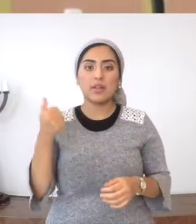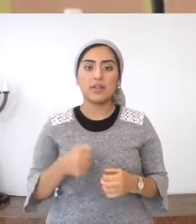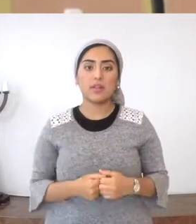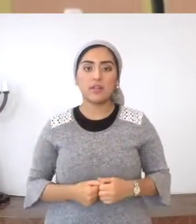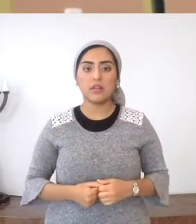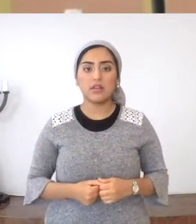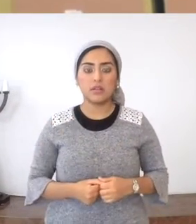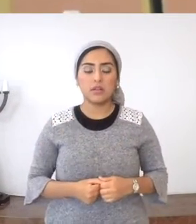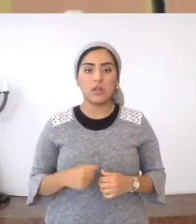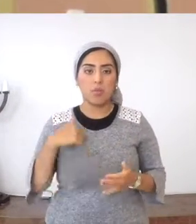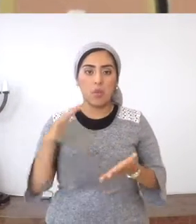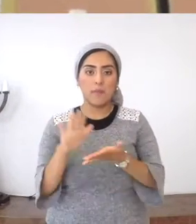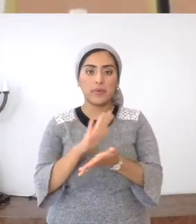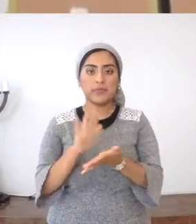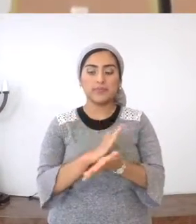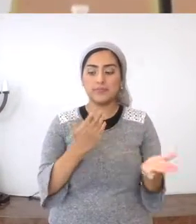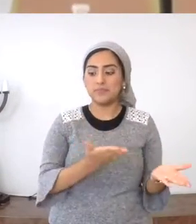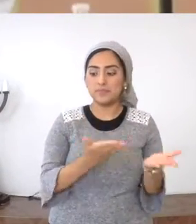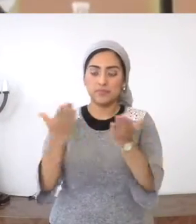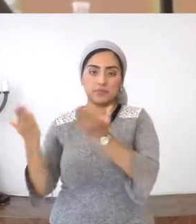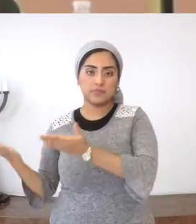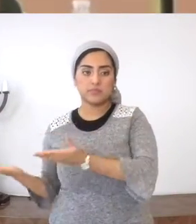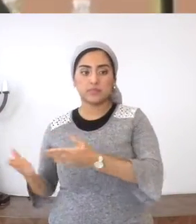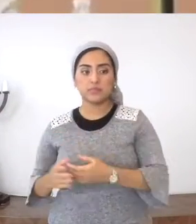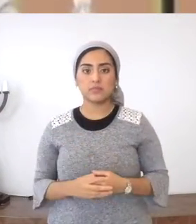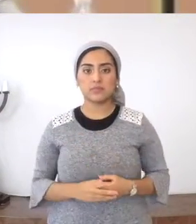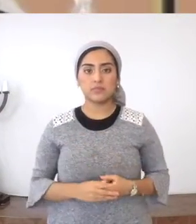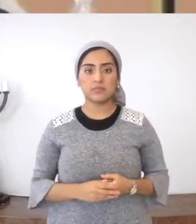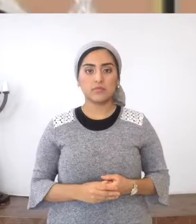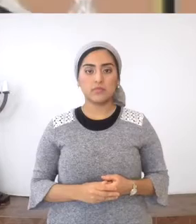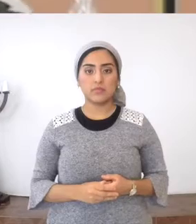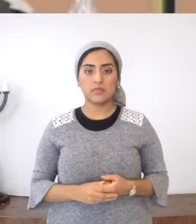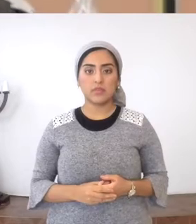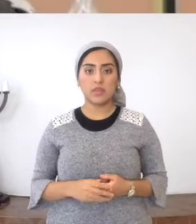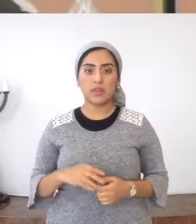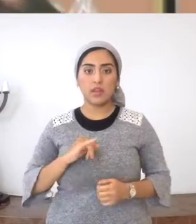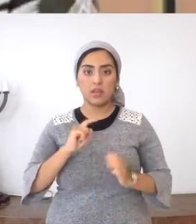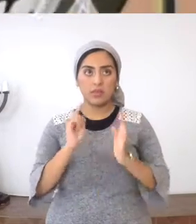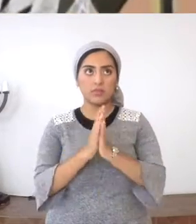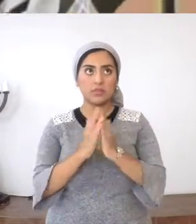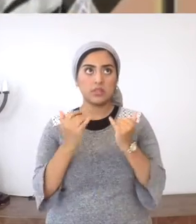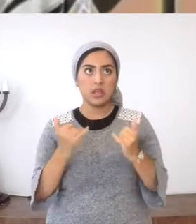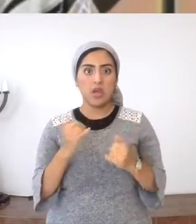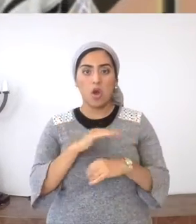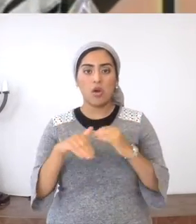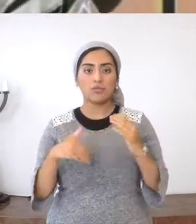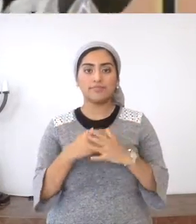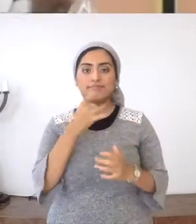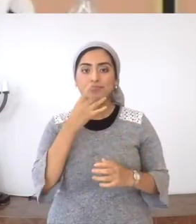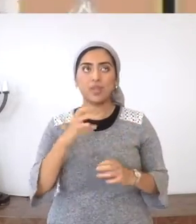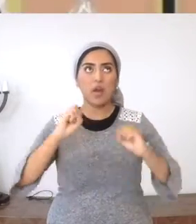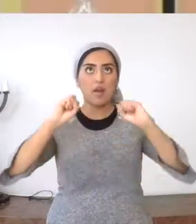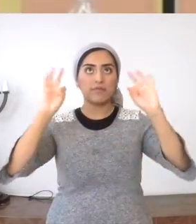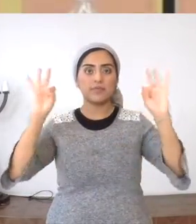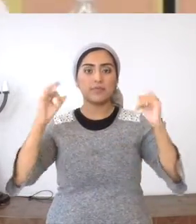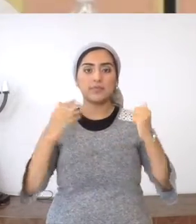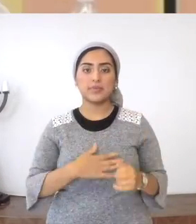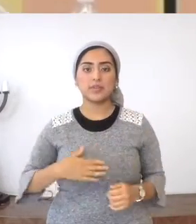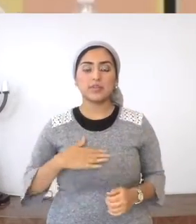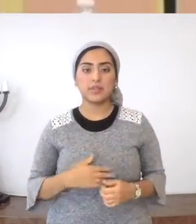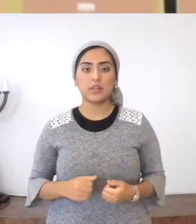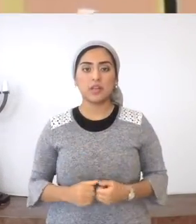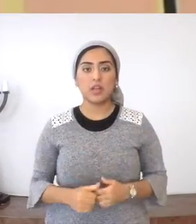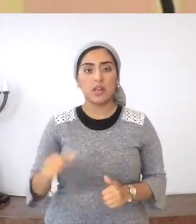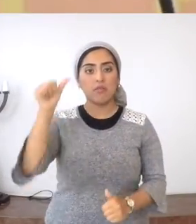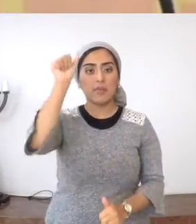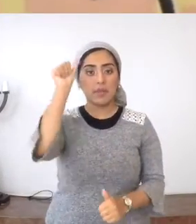Ir ministrando Voy a sacar mis hojas Para llevarlas Hacia allá Y en un segundo Les pido que apaguen Todas las luces